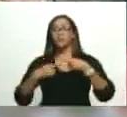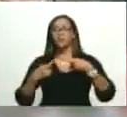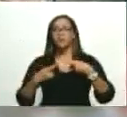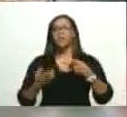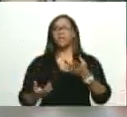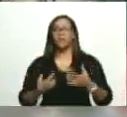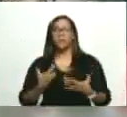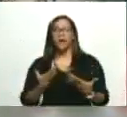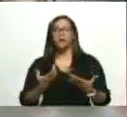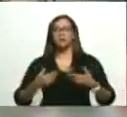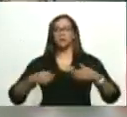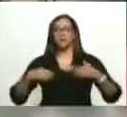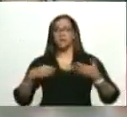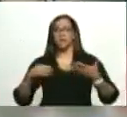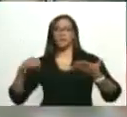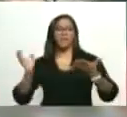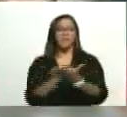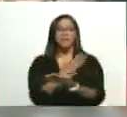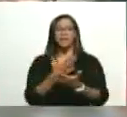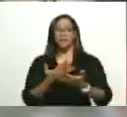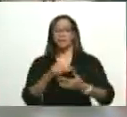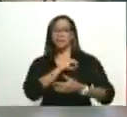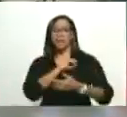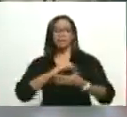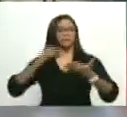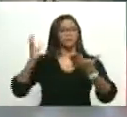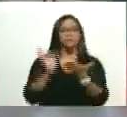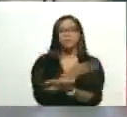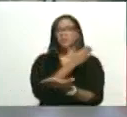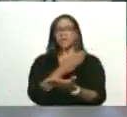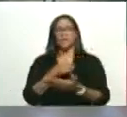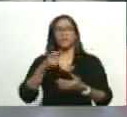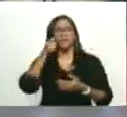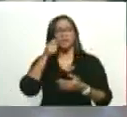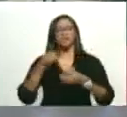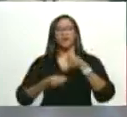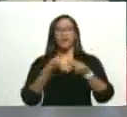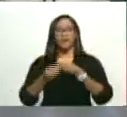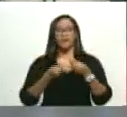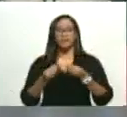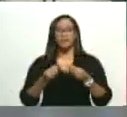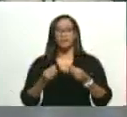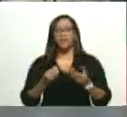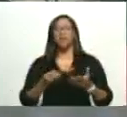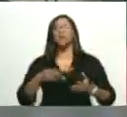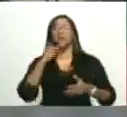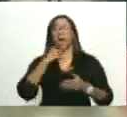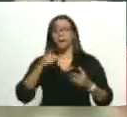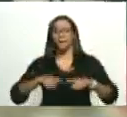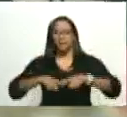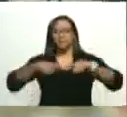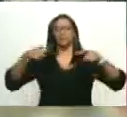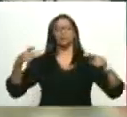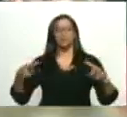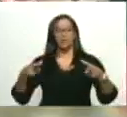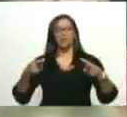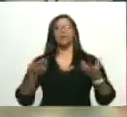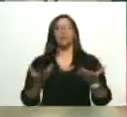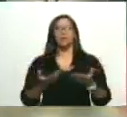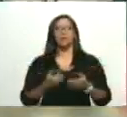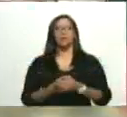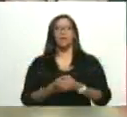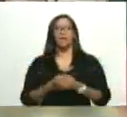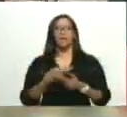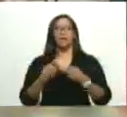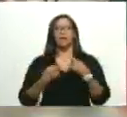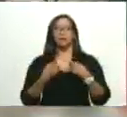instigar el miedo, que van a instigar la inseguridad, que van a crear un clima de tensión política, que eso va contra totalmente a